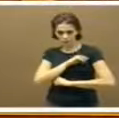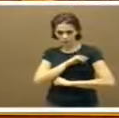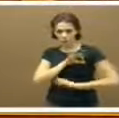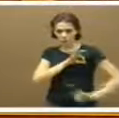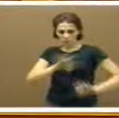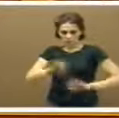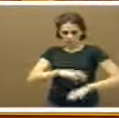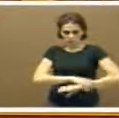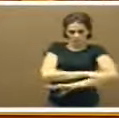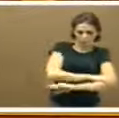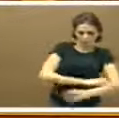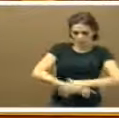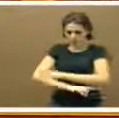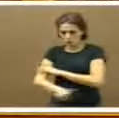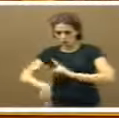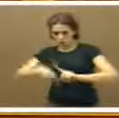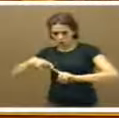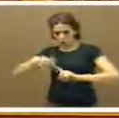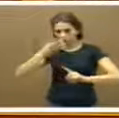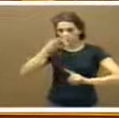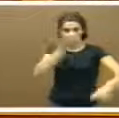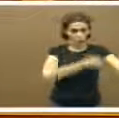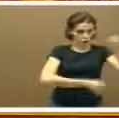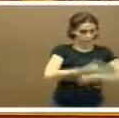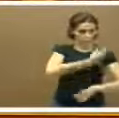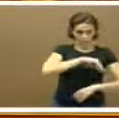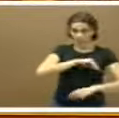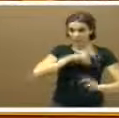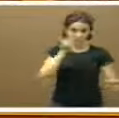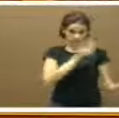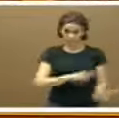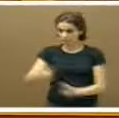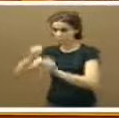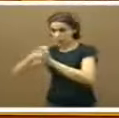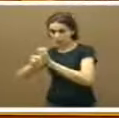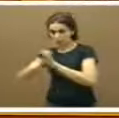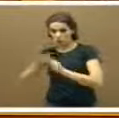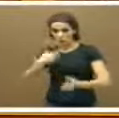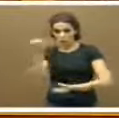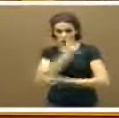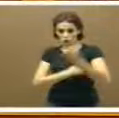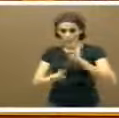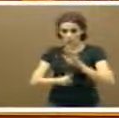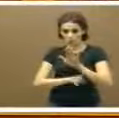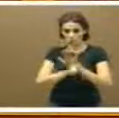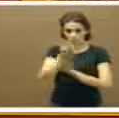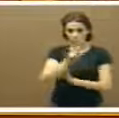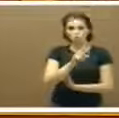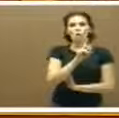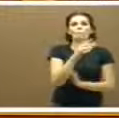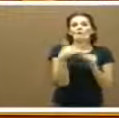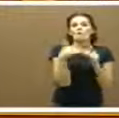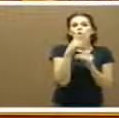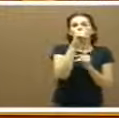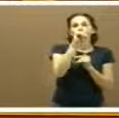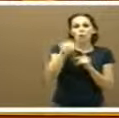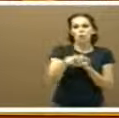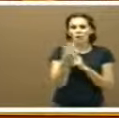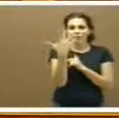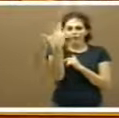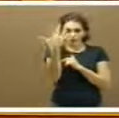Que la economía española y la economía extremeña crezcan, no ya del 2 al 2,5%, seguramente. Del 1,5% y